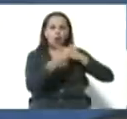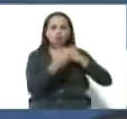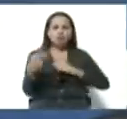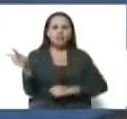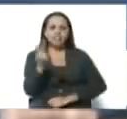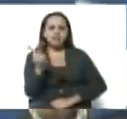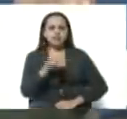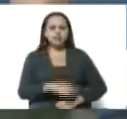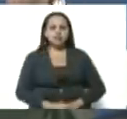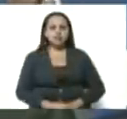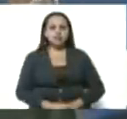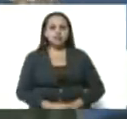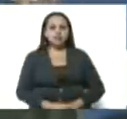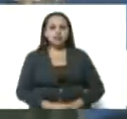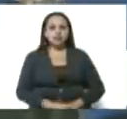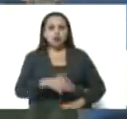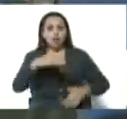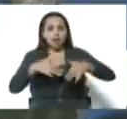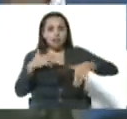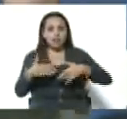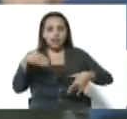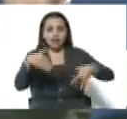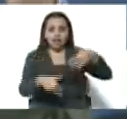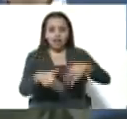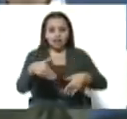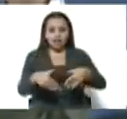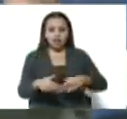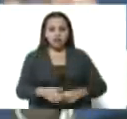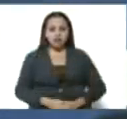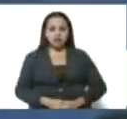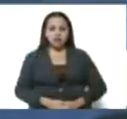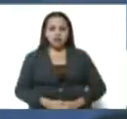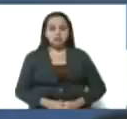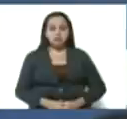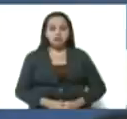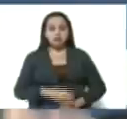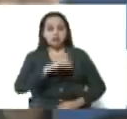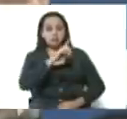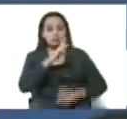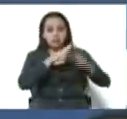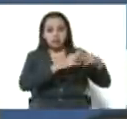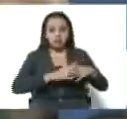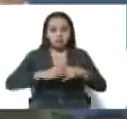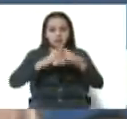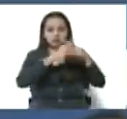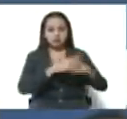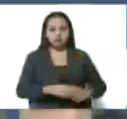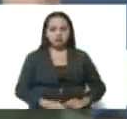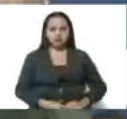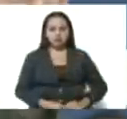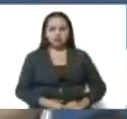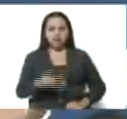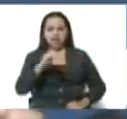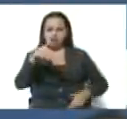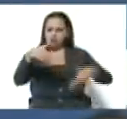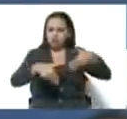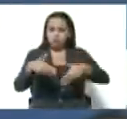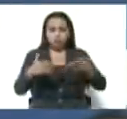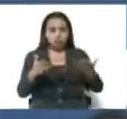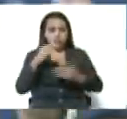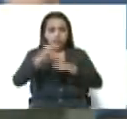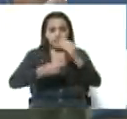en un acto electoral en la florida en el comando sur es un acto de carácter electoral